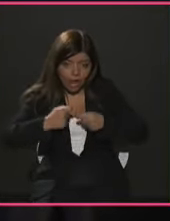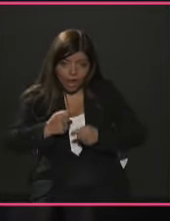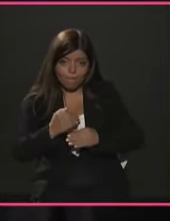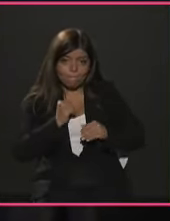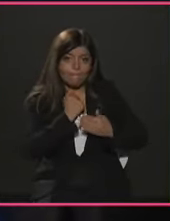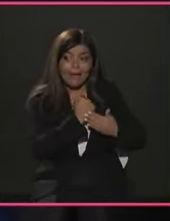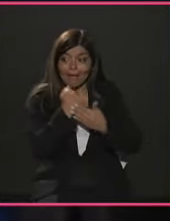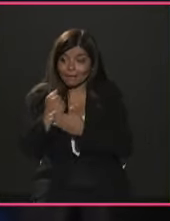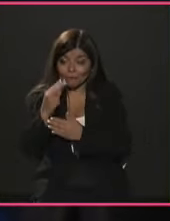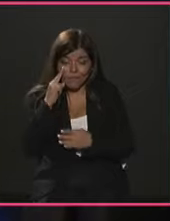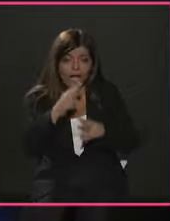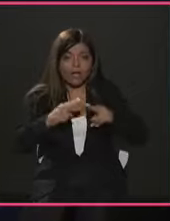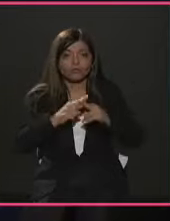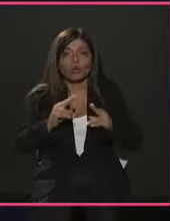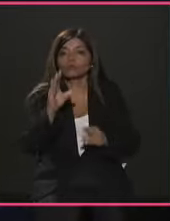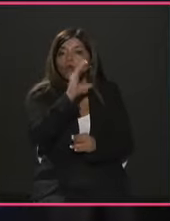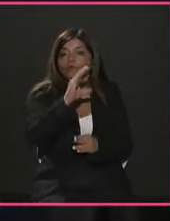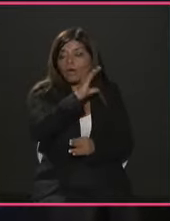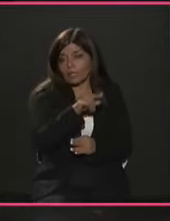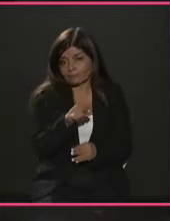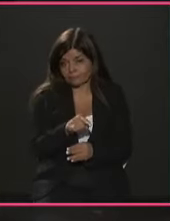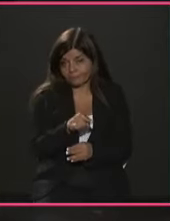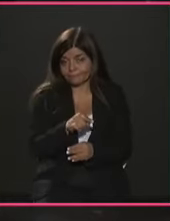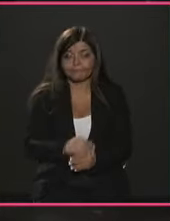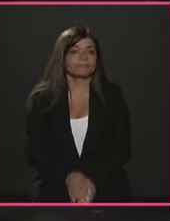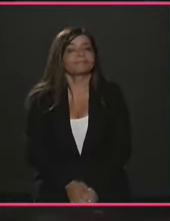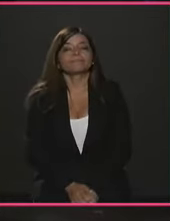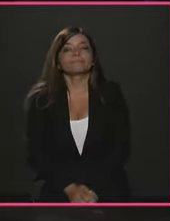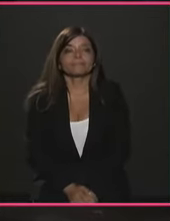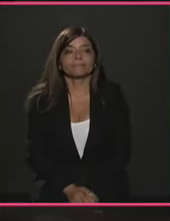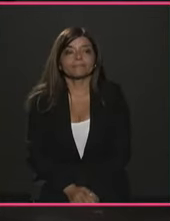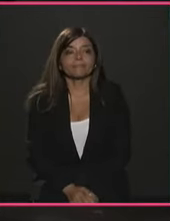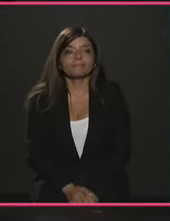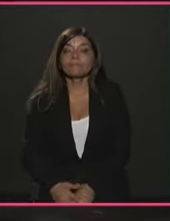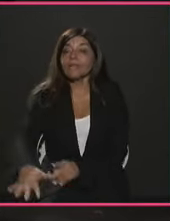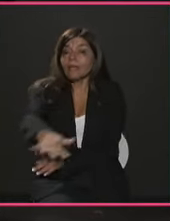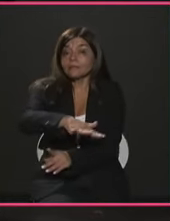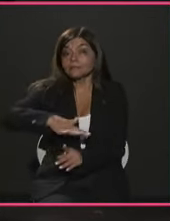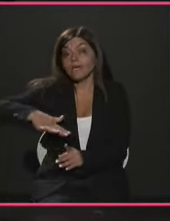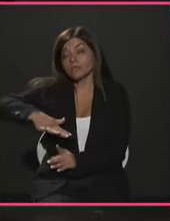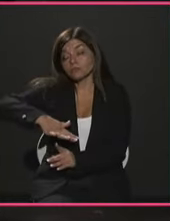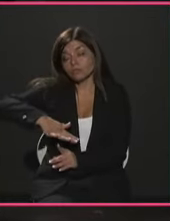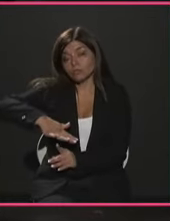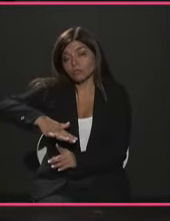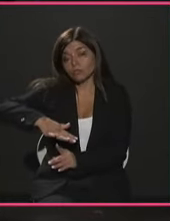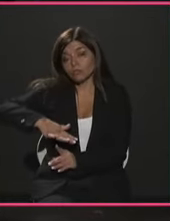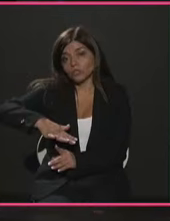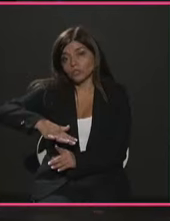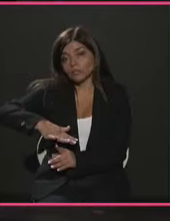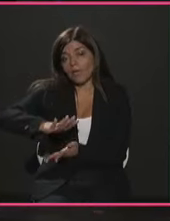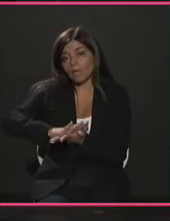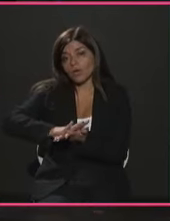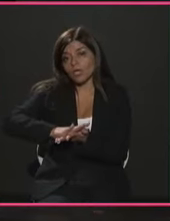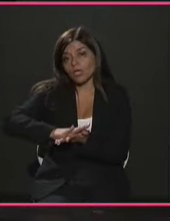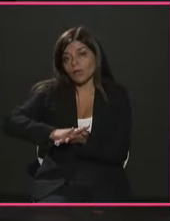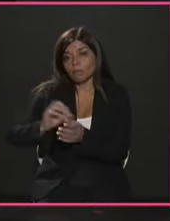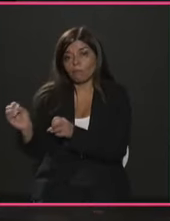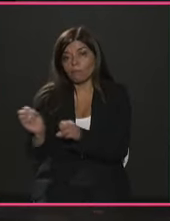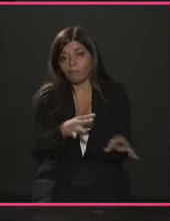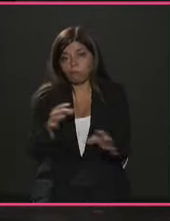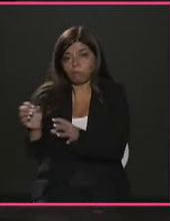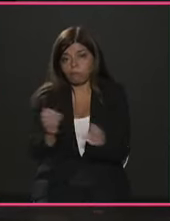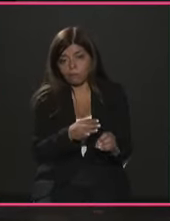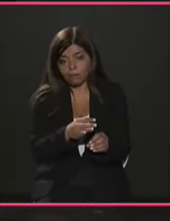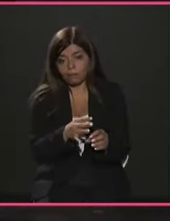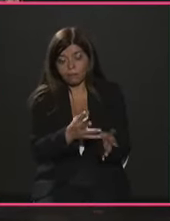apoyar estas soluciones el sector también de deshechos también cuenta por